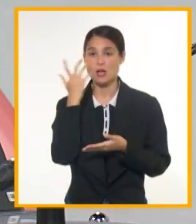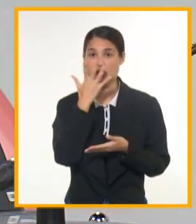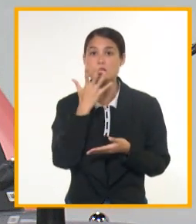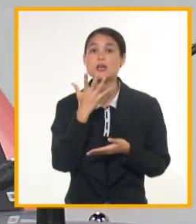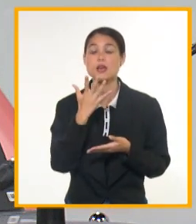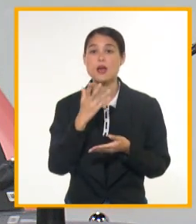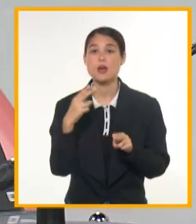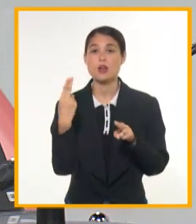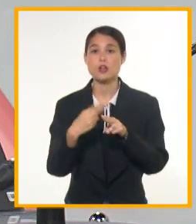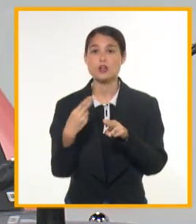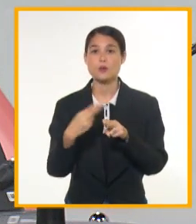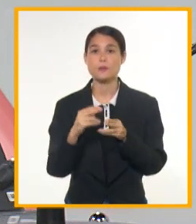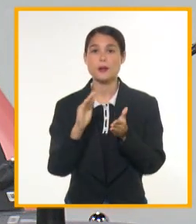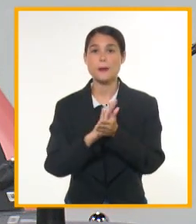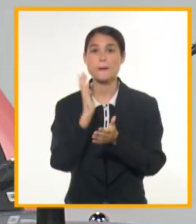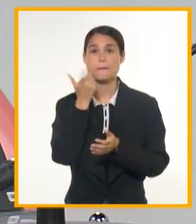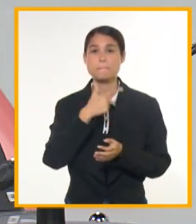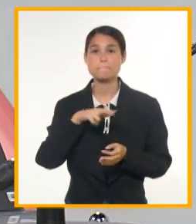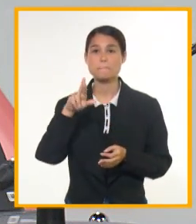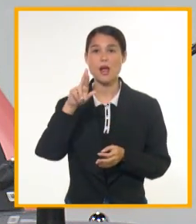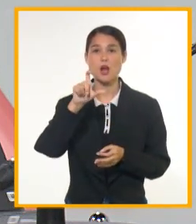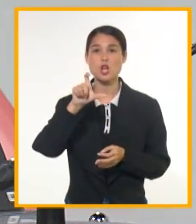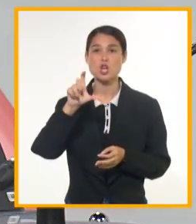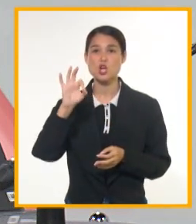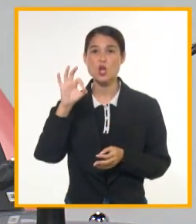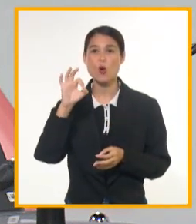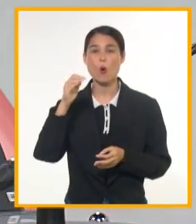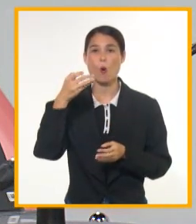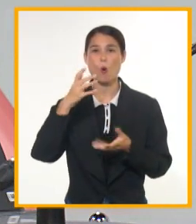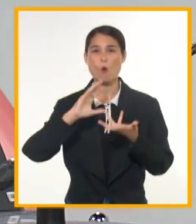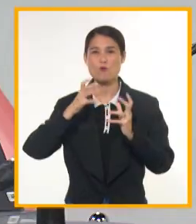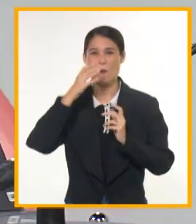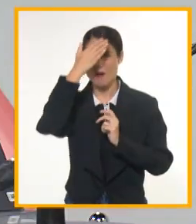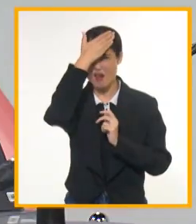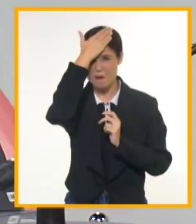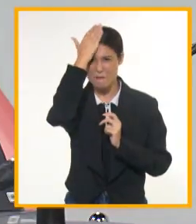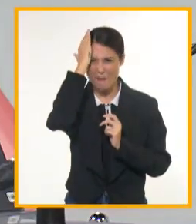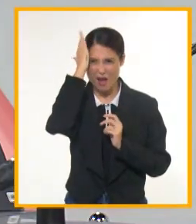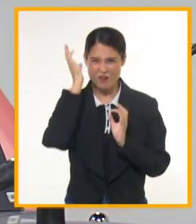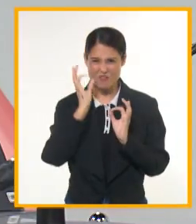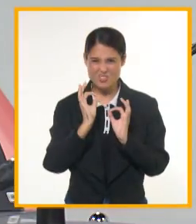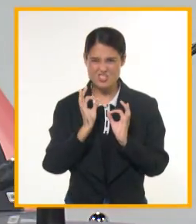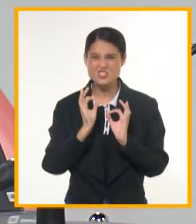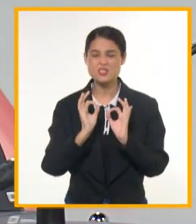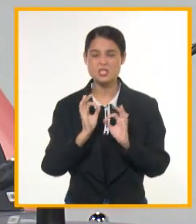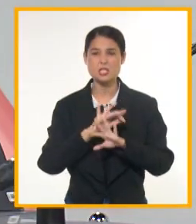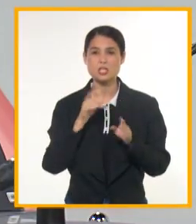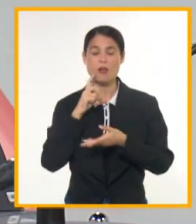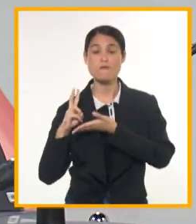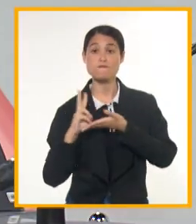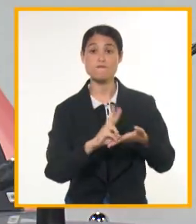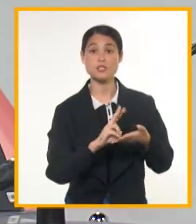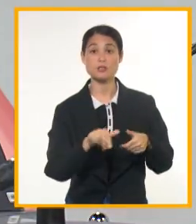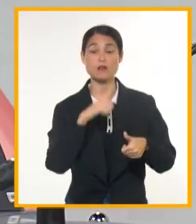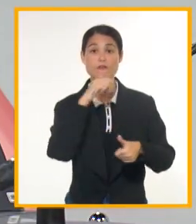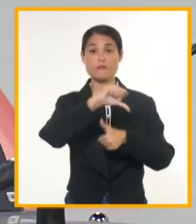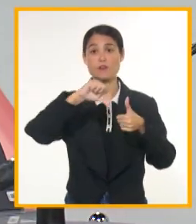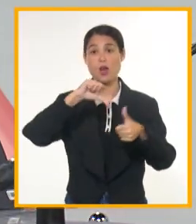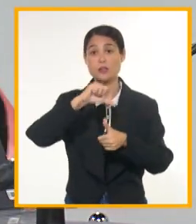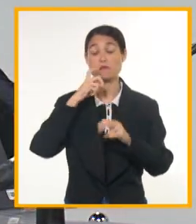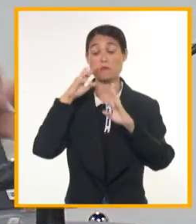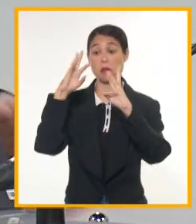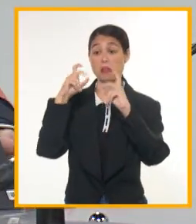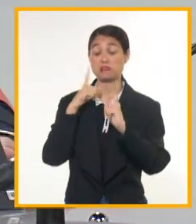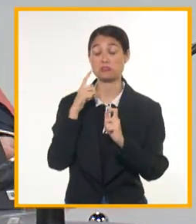secretario de Estado de Estados Unidos, Marco Rubio, los resultados de esa gira, si se puede hablar de resultados, más bien son pocos